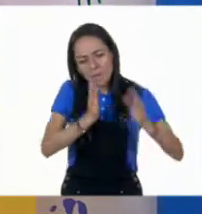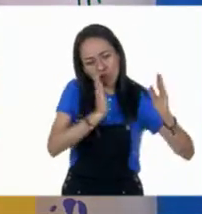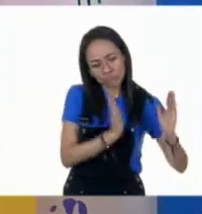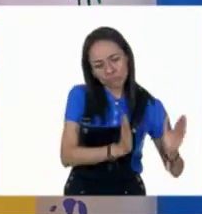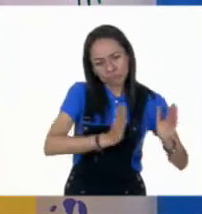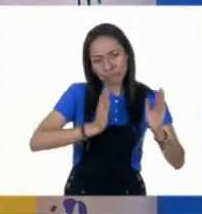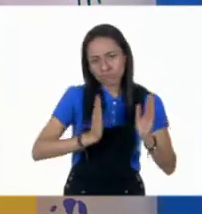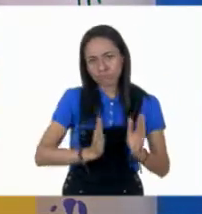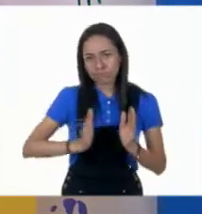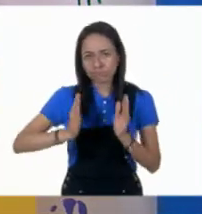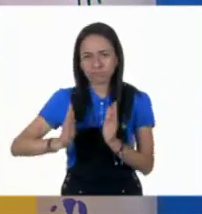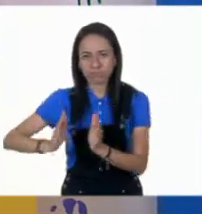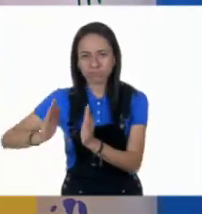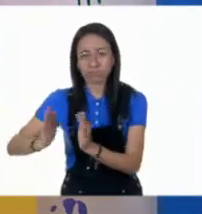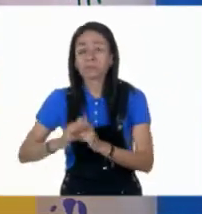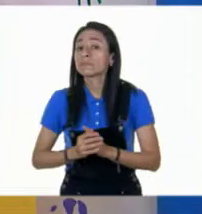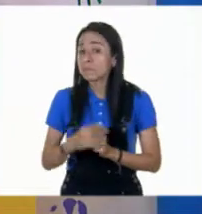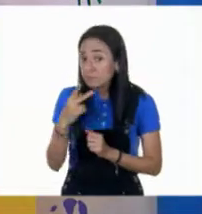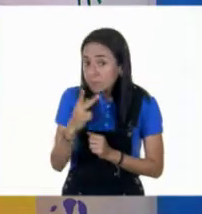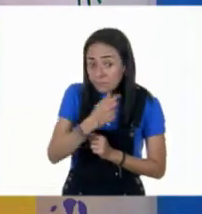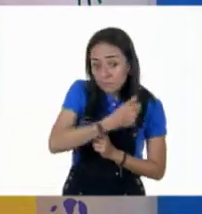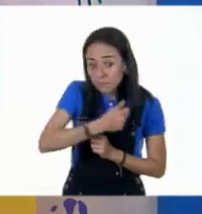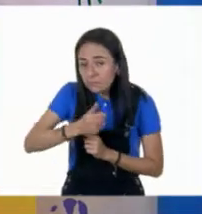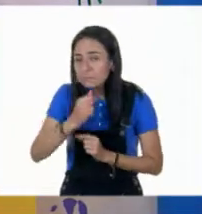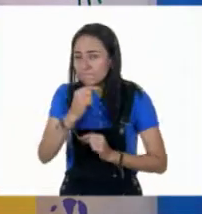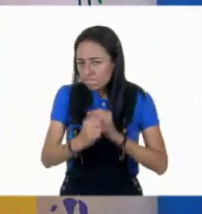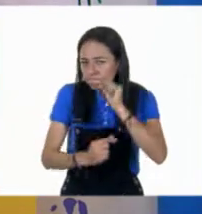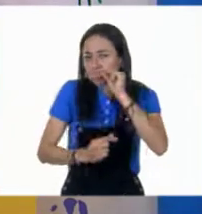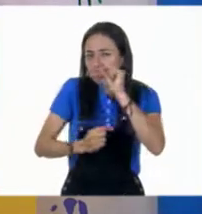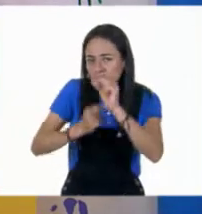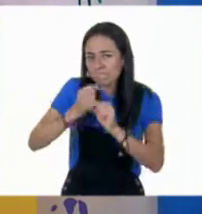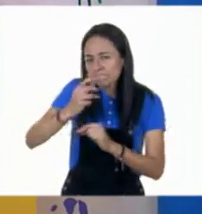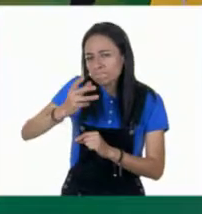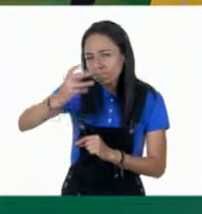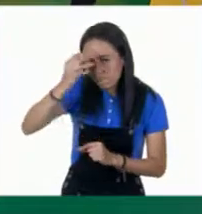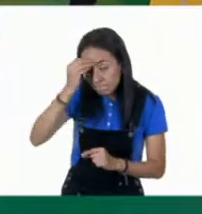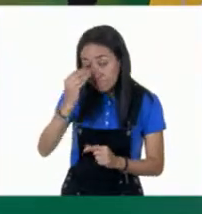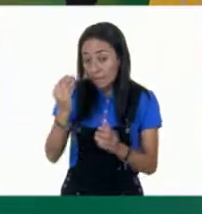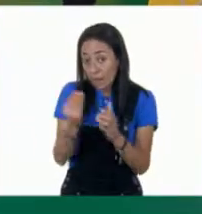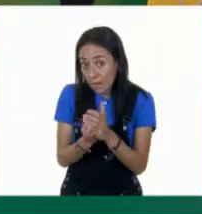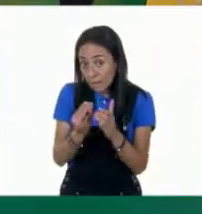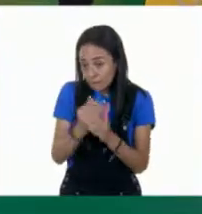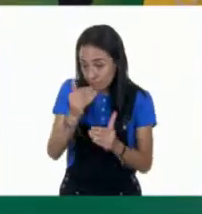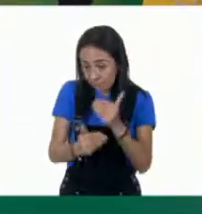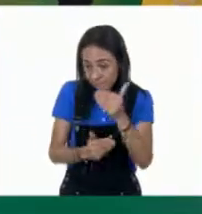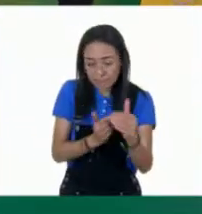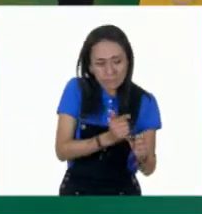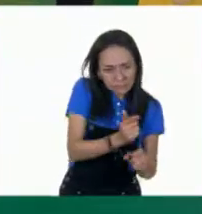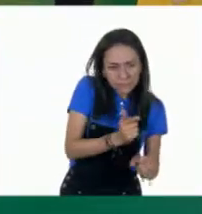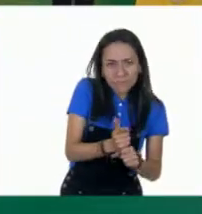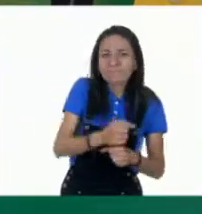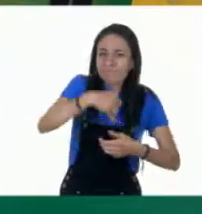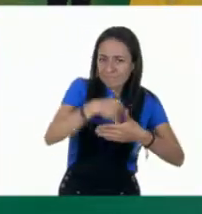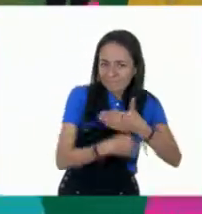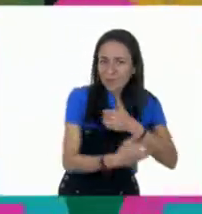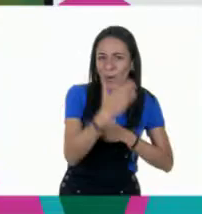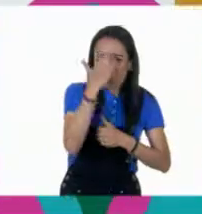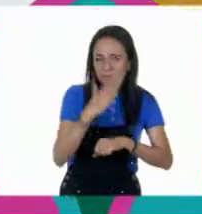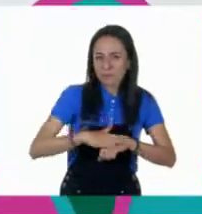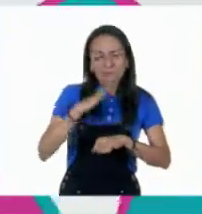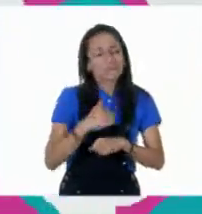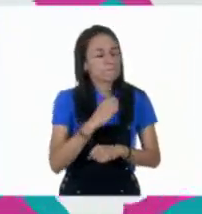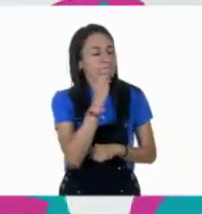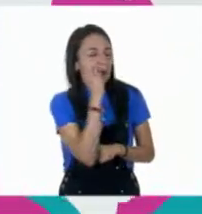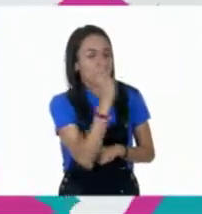épocas del año. Pero vamos a ir aprendiendo de ellas poco a poquito, conforme vayan avanzando nuestras clases. Me parece muy bien. Ahora les voy a pedir, por favor,